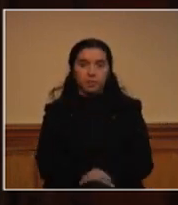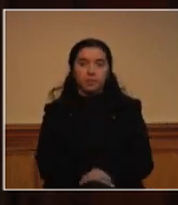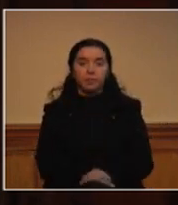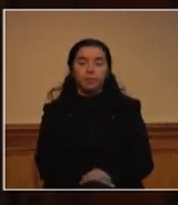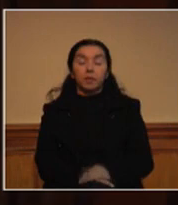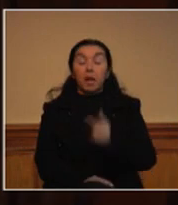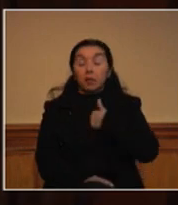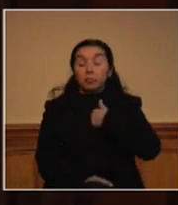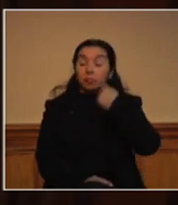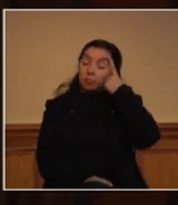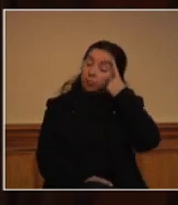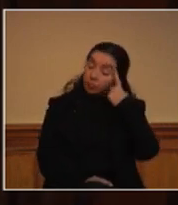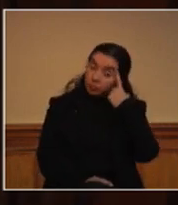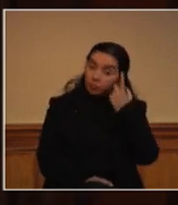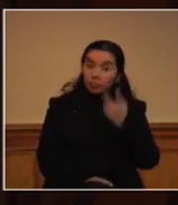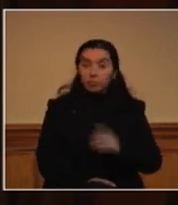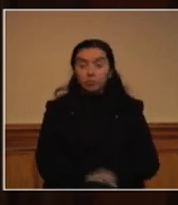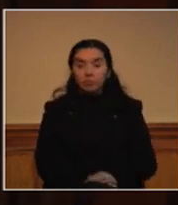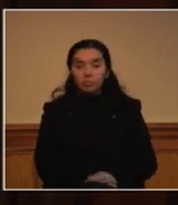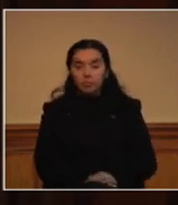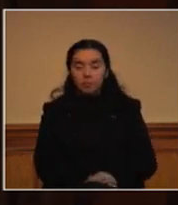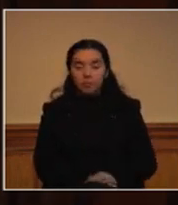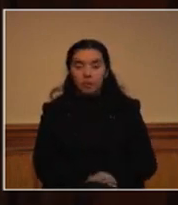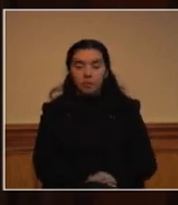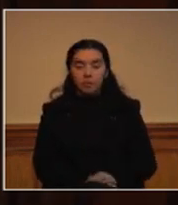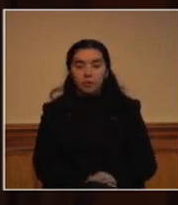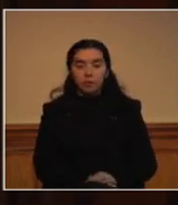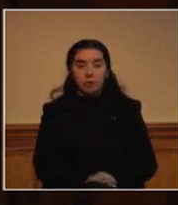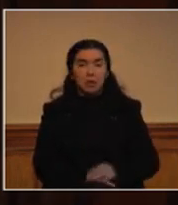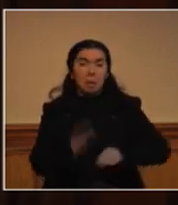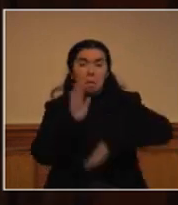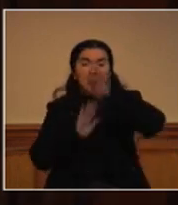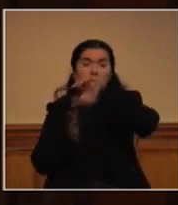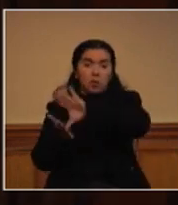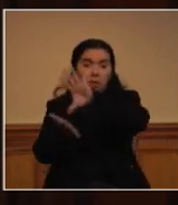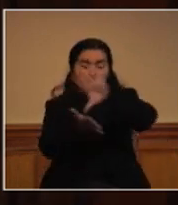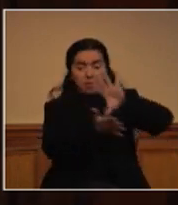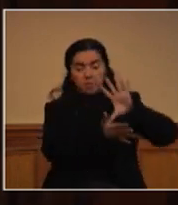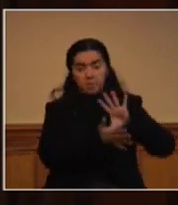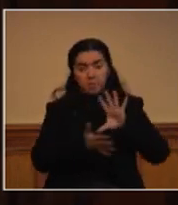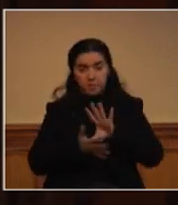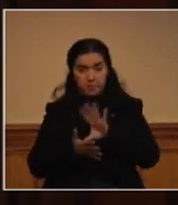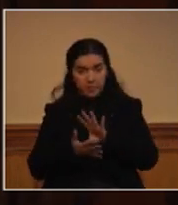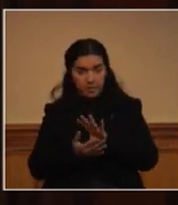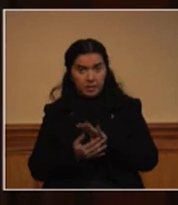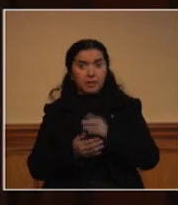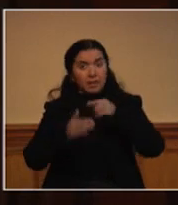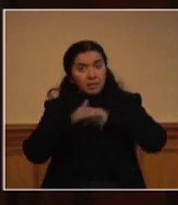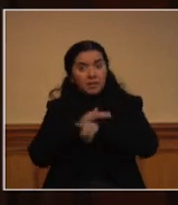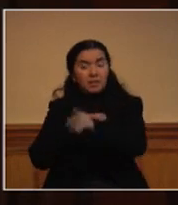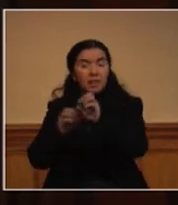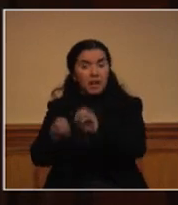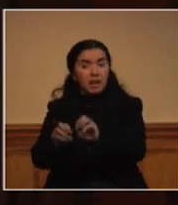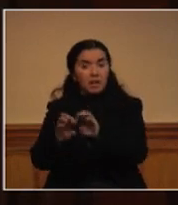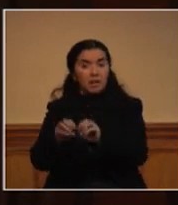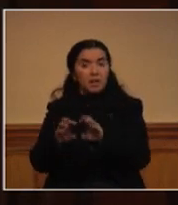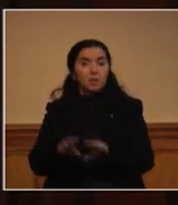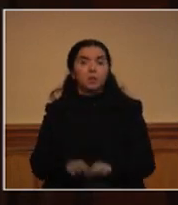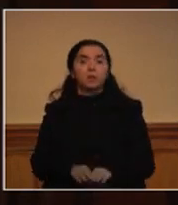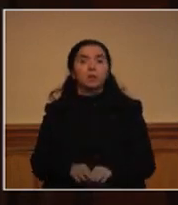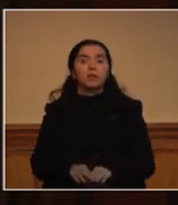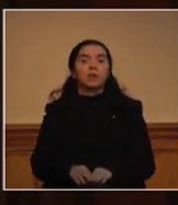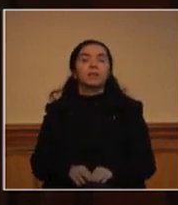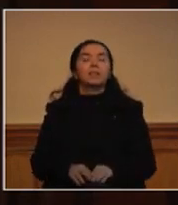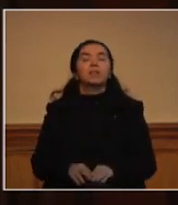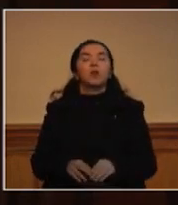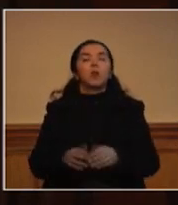Y yo creo que es evidente en la mayoría de los países que el acceso a la educación y la tendencia a que